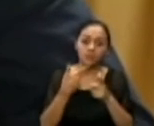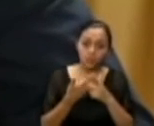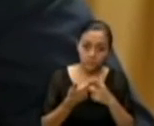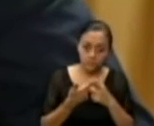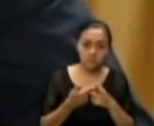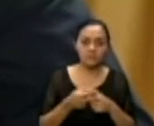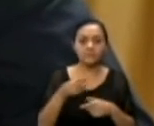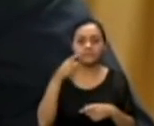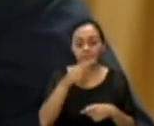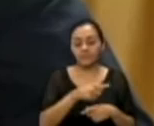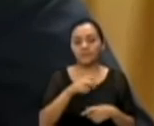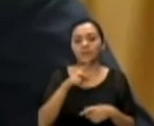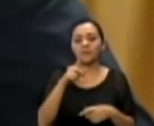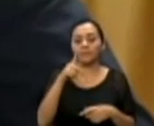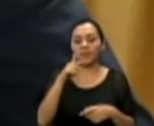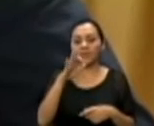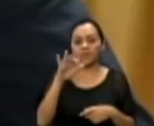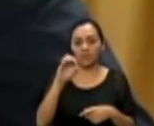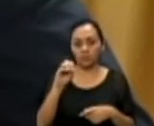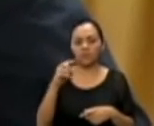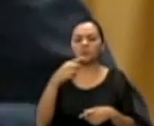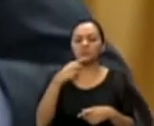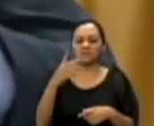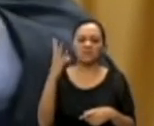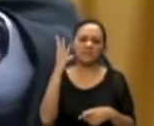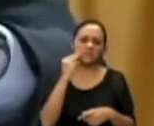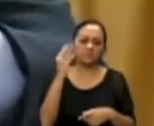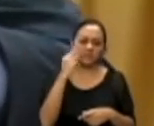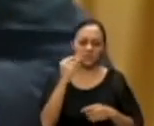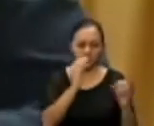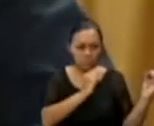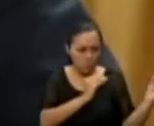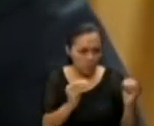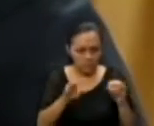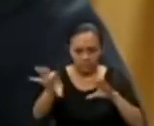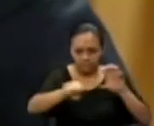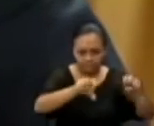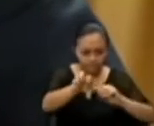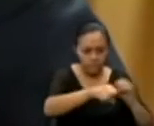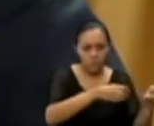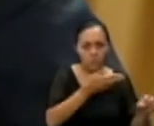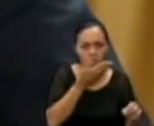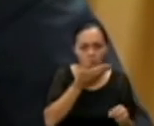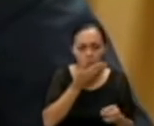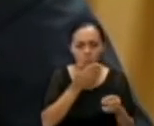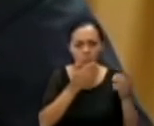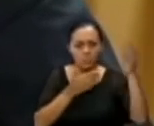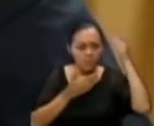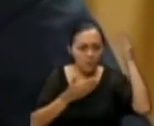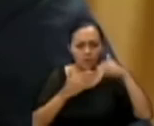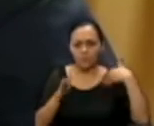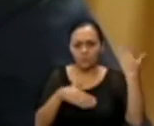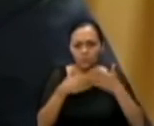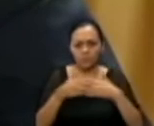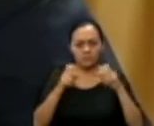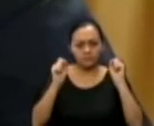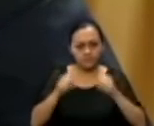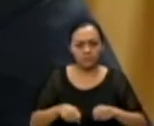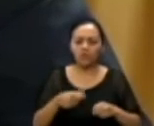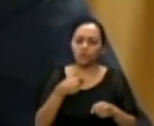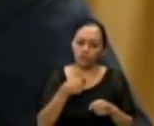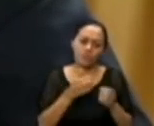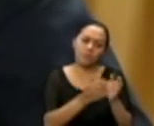tiene mucha experiencia en organización territorial organización política etcétera le he pedido